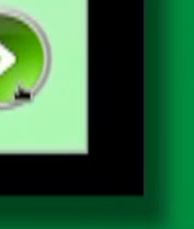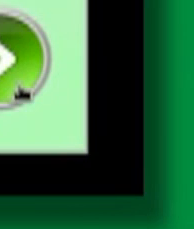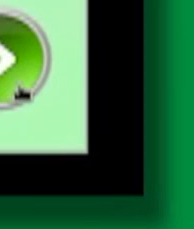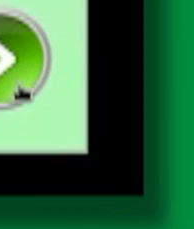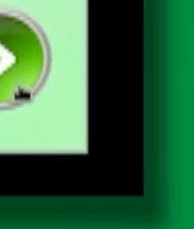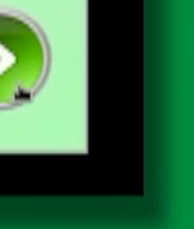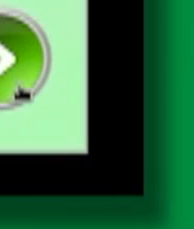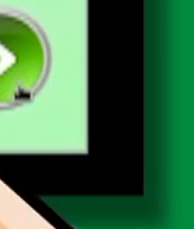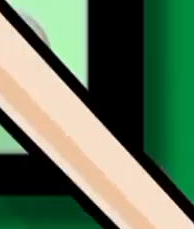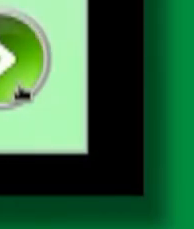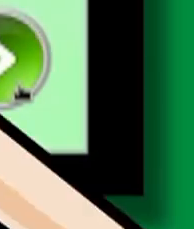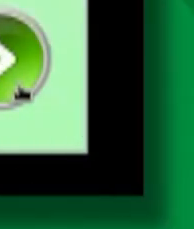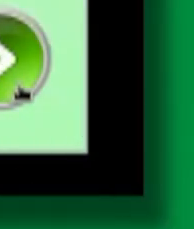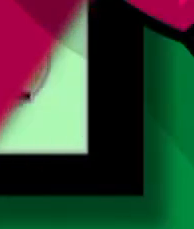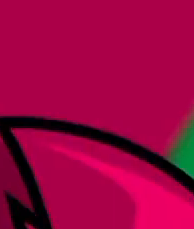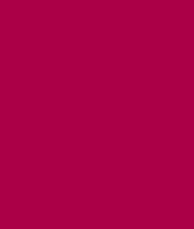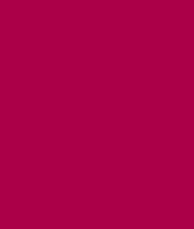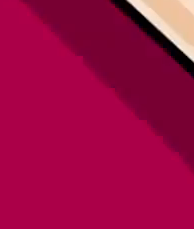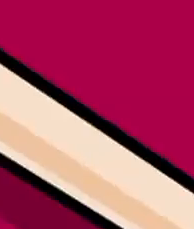la próxima!